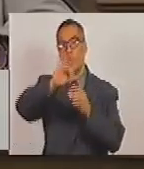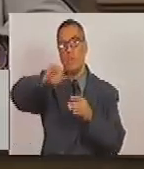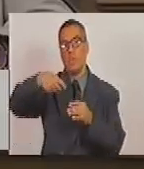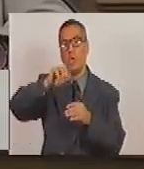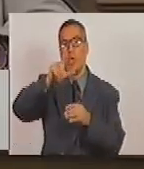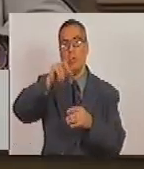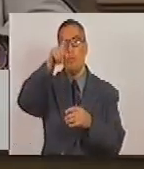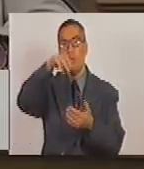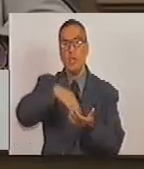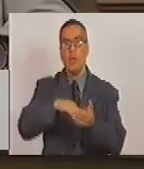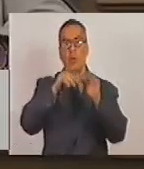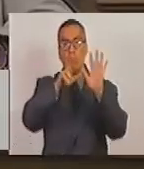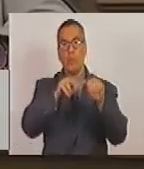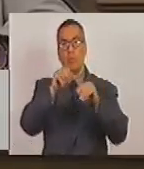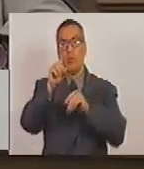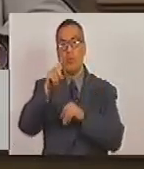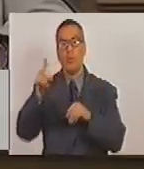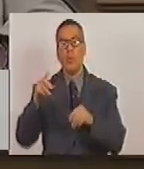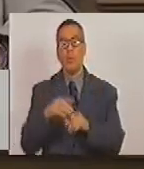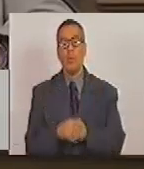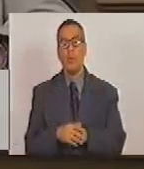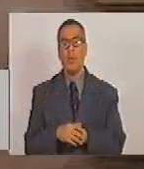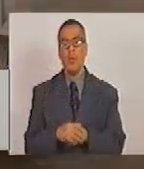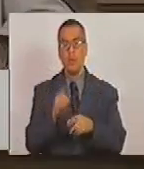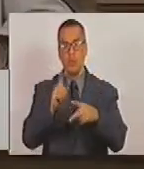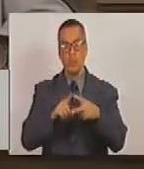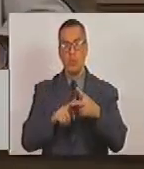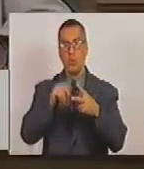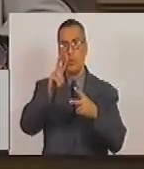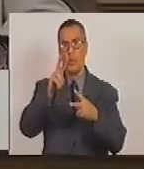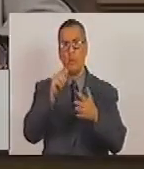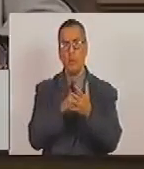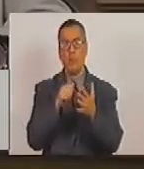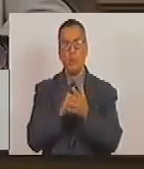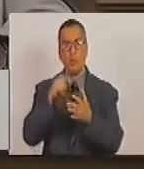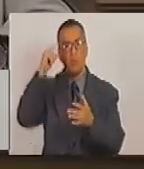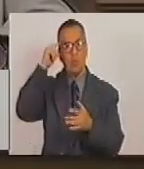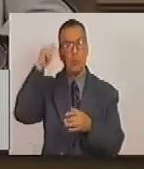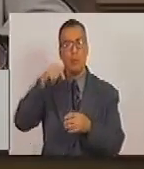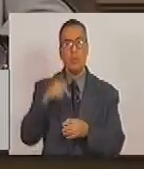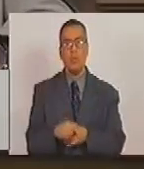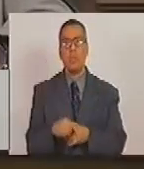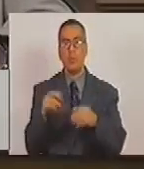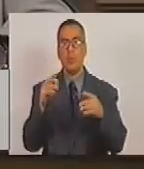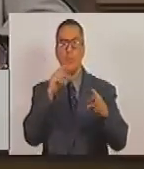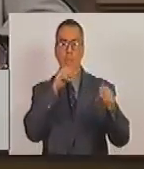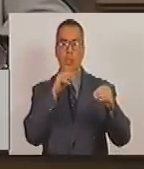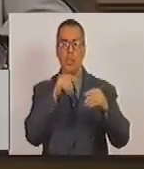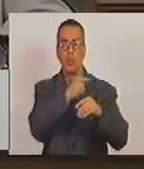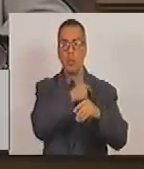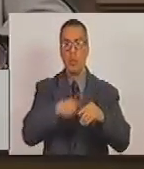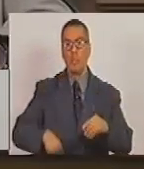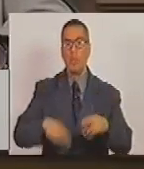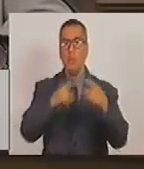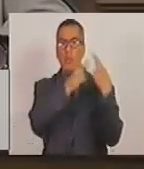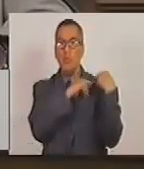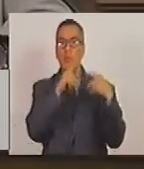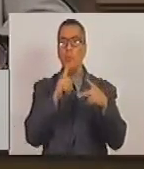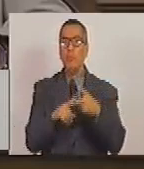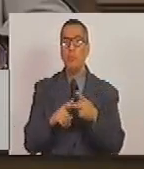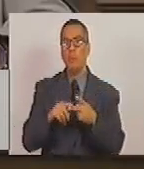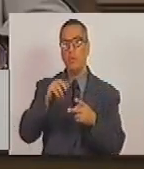de julio de 1811. Segundo punto del orden del día. Discurso de orden a cargo del